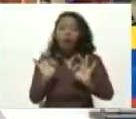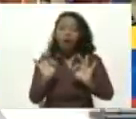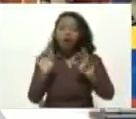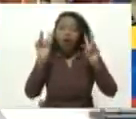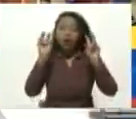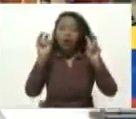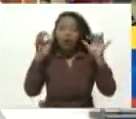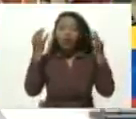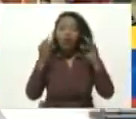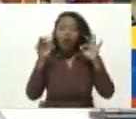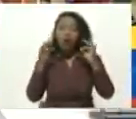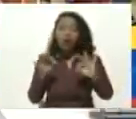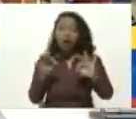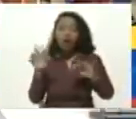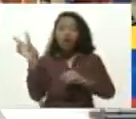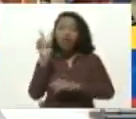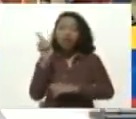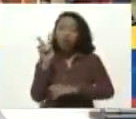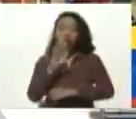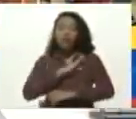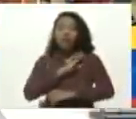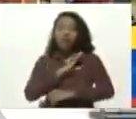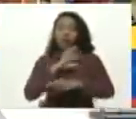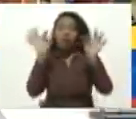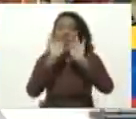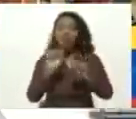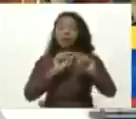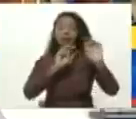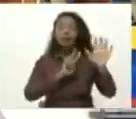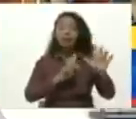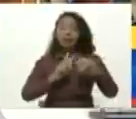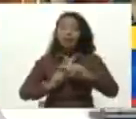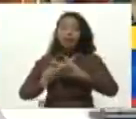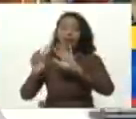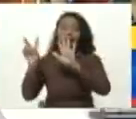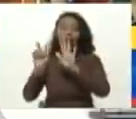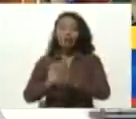normalidad. Venezuela ha tenido el método 7 más 7.